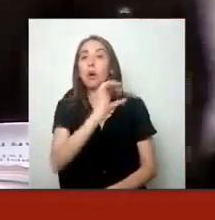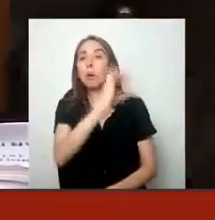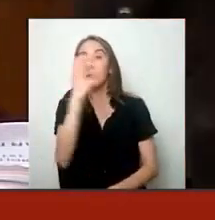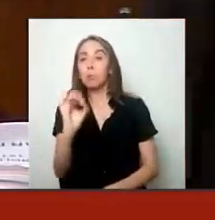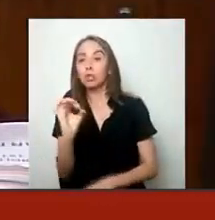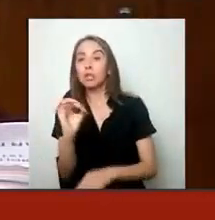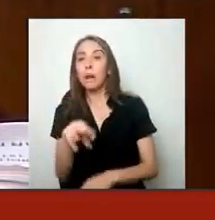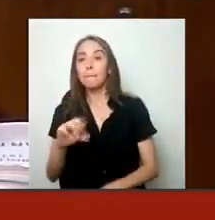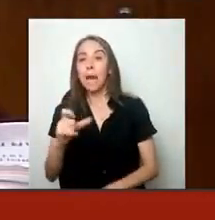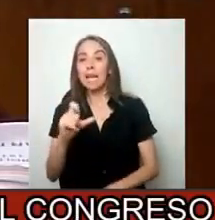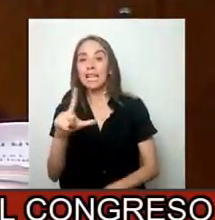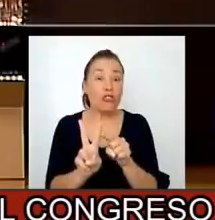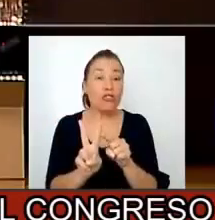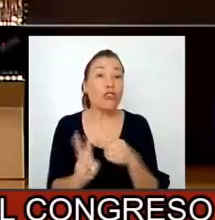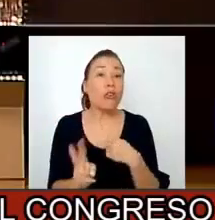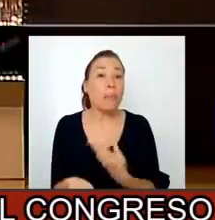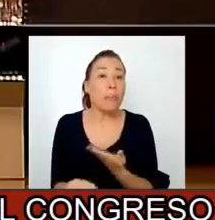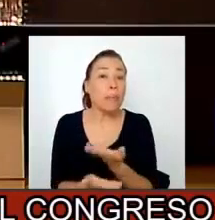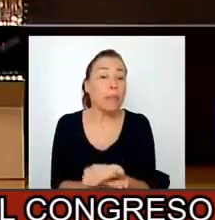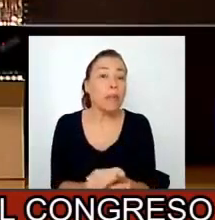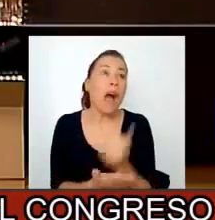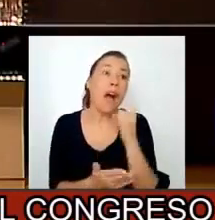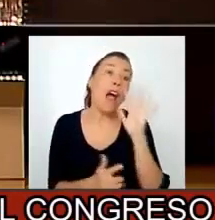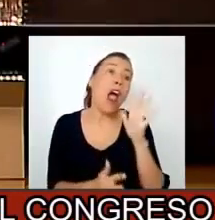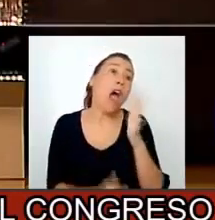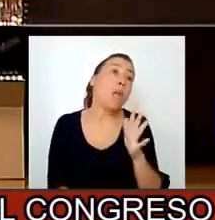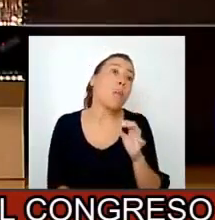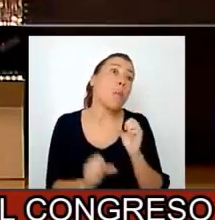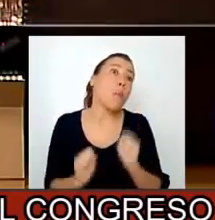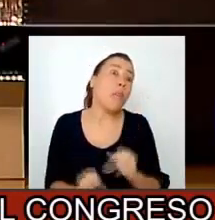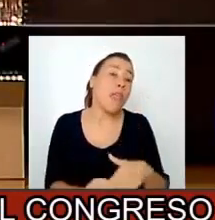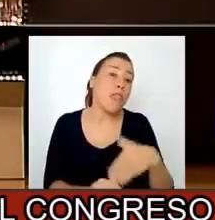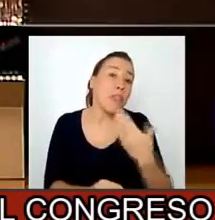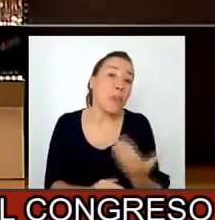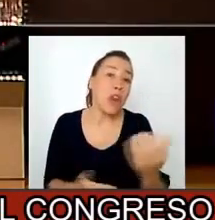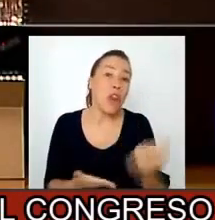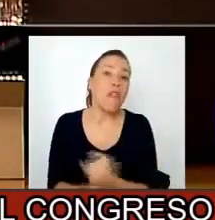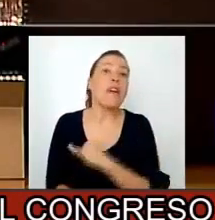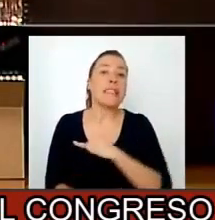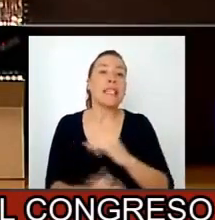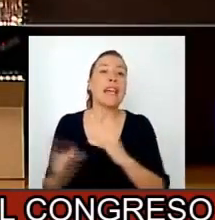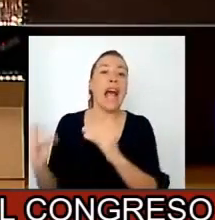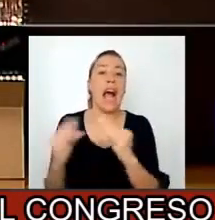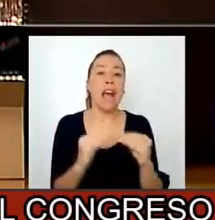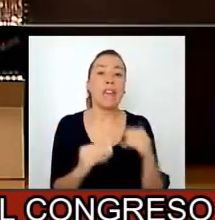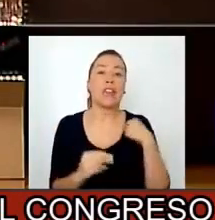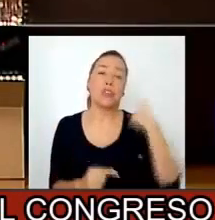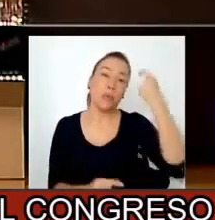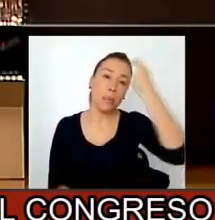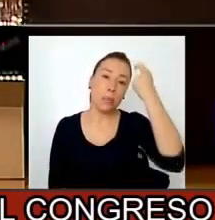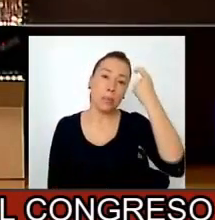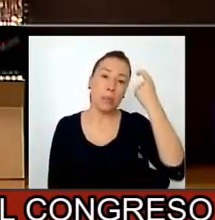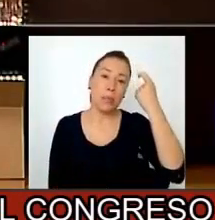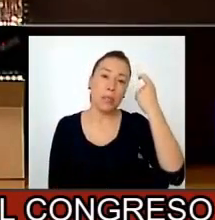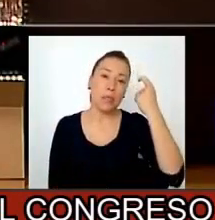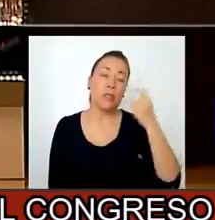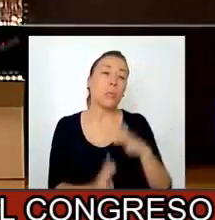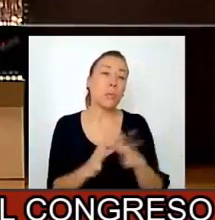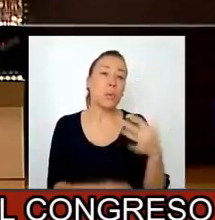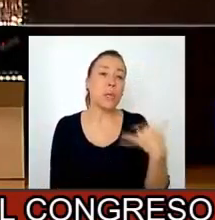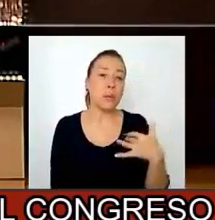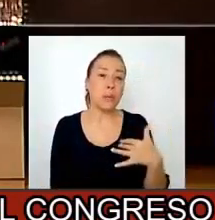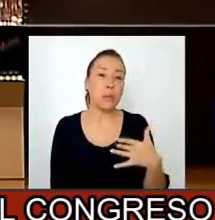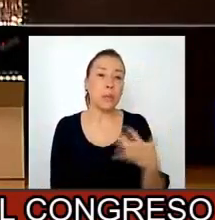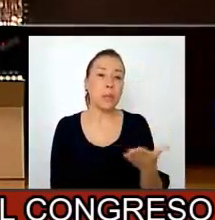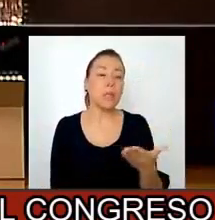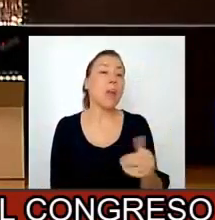un 43%. El diputado Jaime Naranjo, como presidente de la Comisión de Hacienda, fue el encargado de